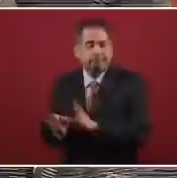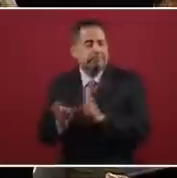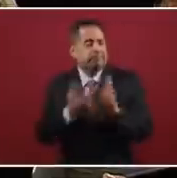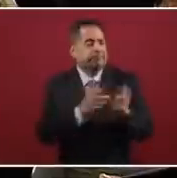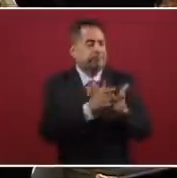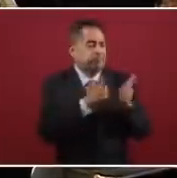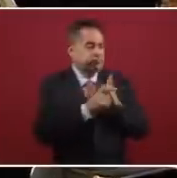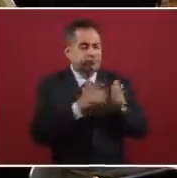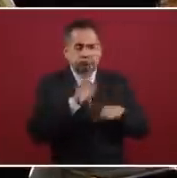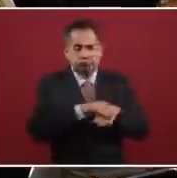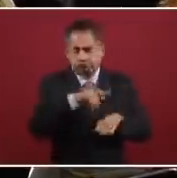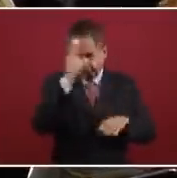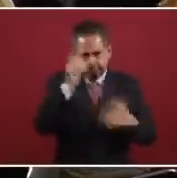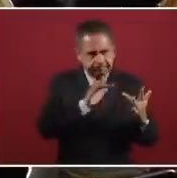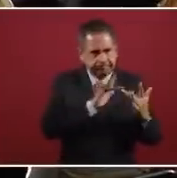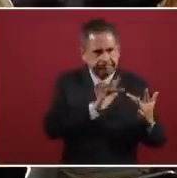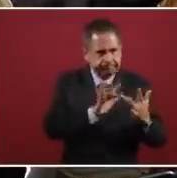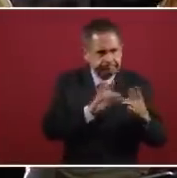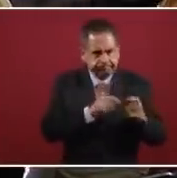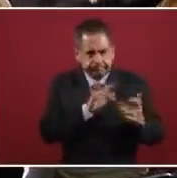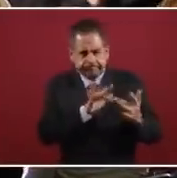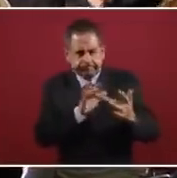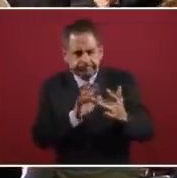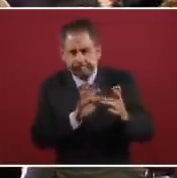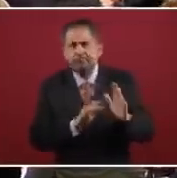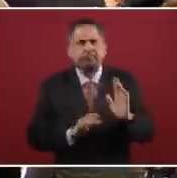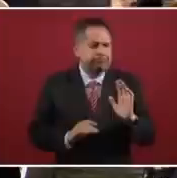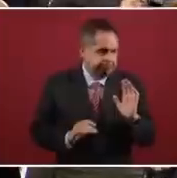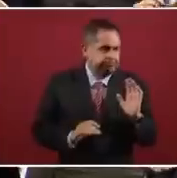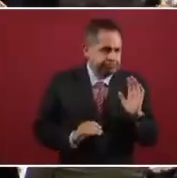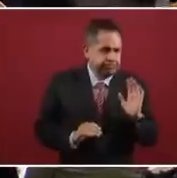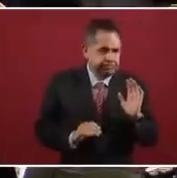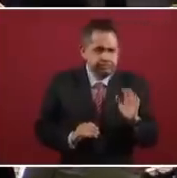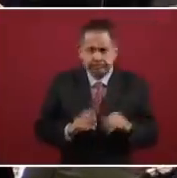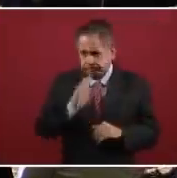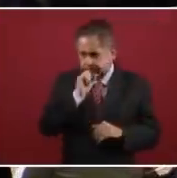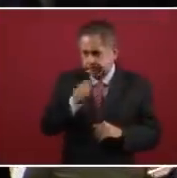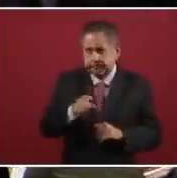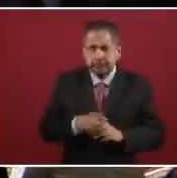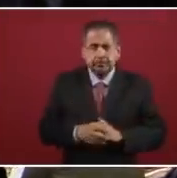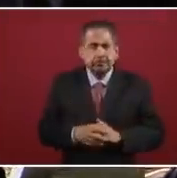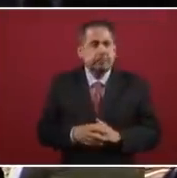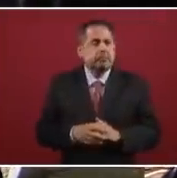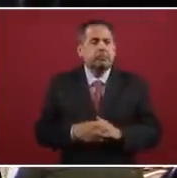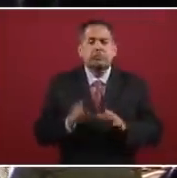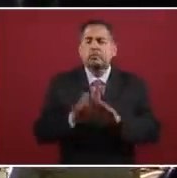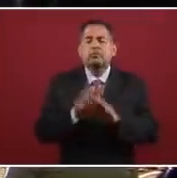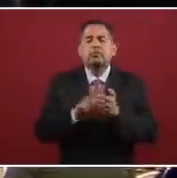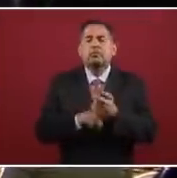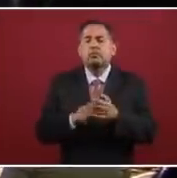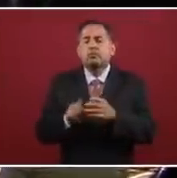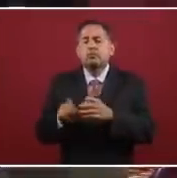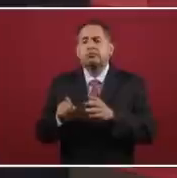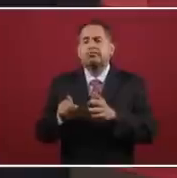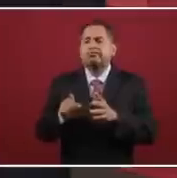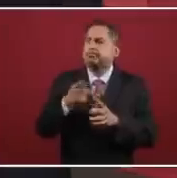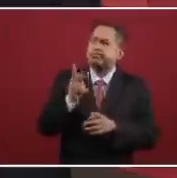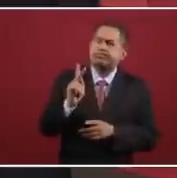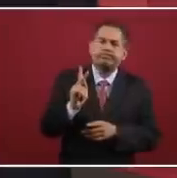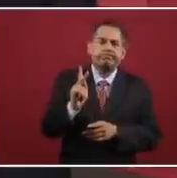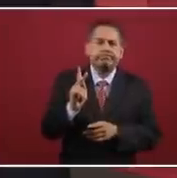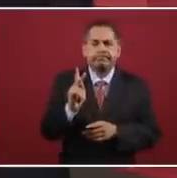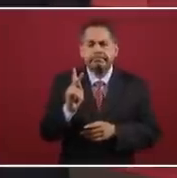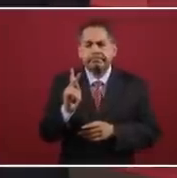Podemos, hemos tratado de también de mover hacia esquemas así, pero